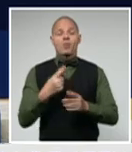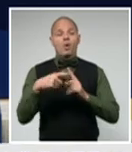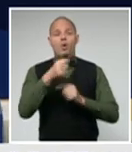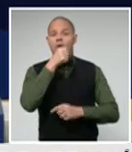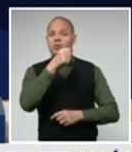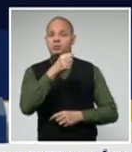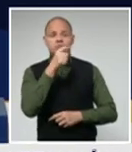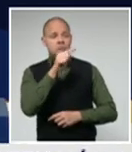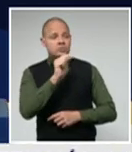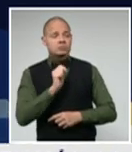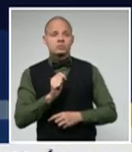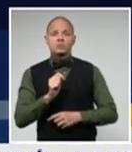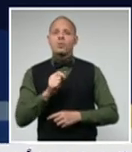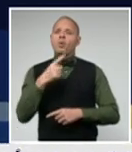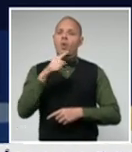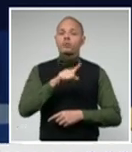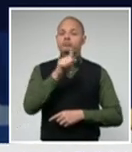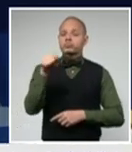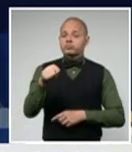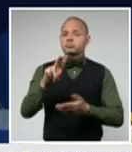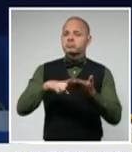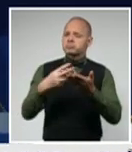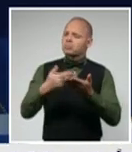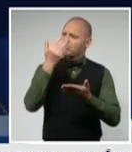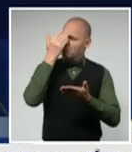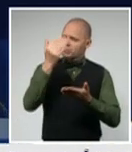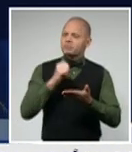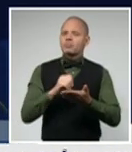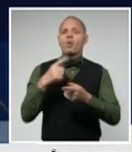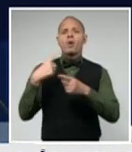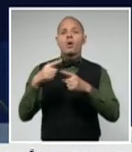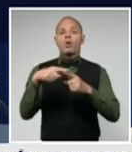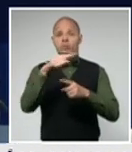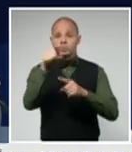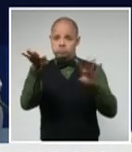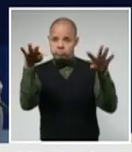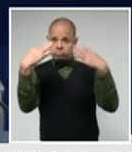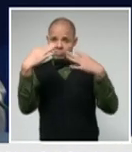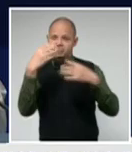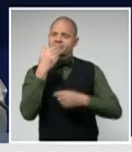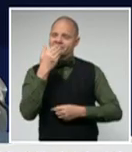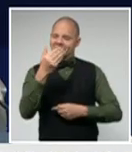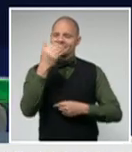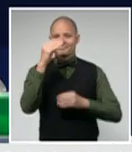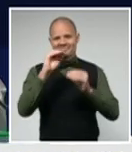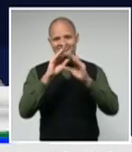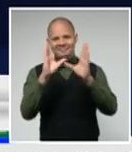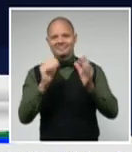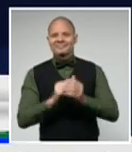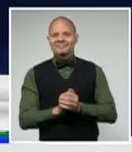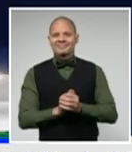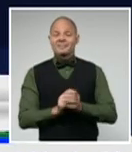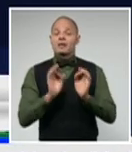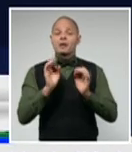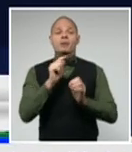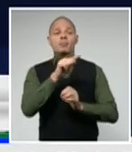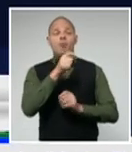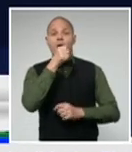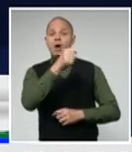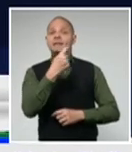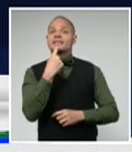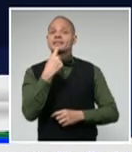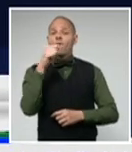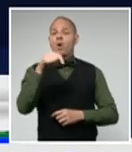al intérprete de lengua de señas, a todas las personas que siguen la información. Nos unimos a la felicitación de Pepe Mejía por el Día del